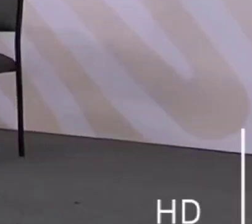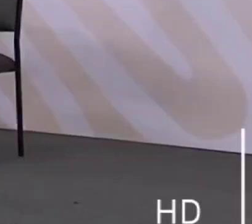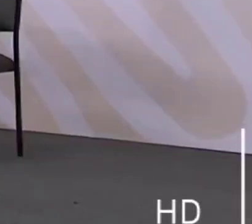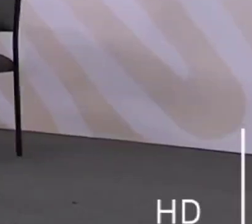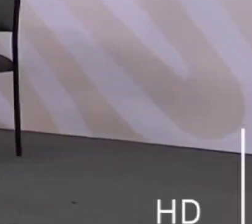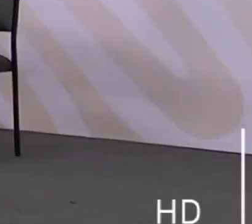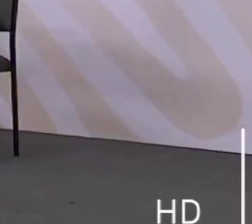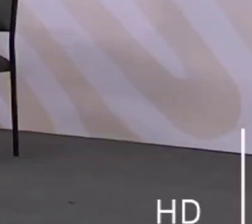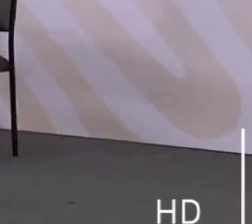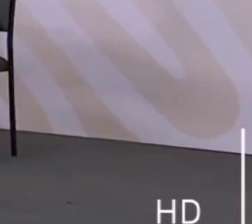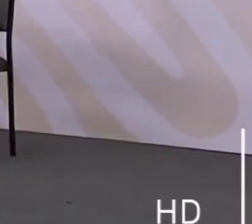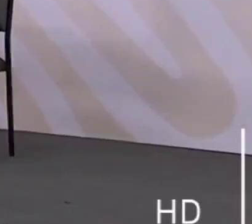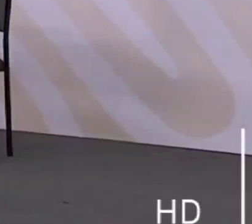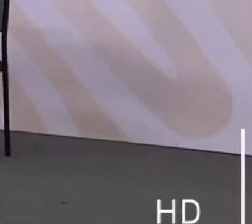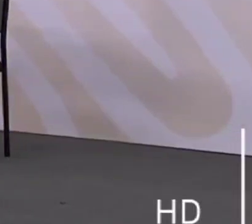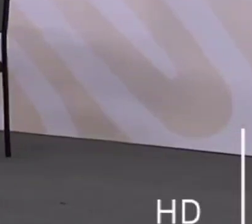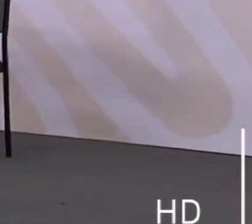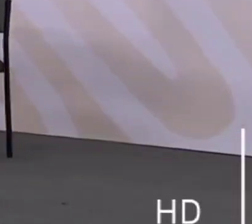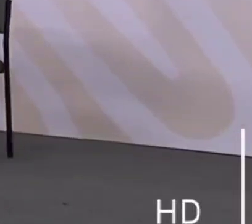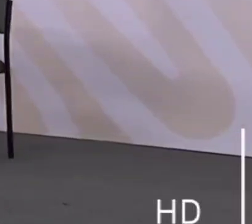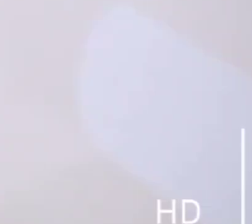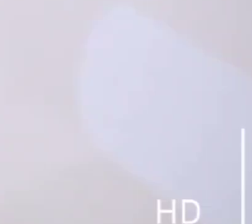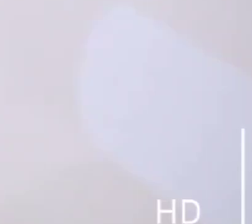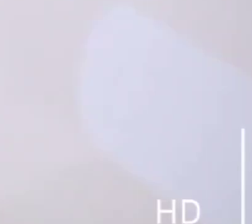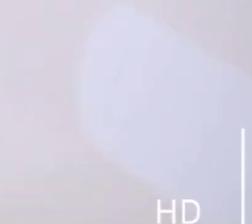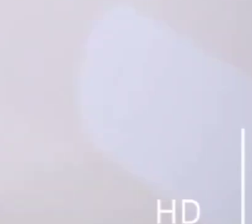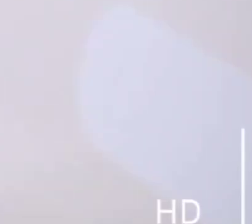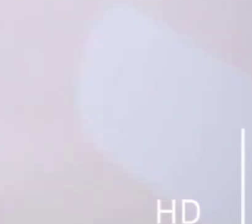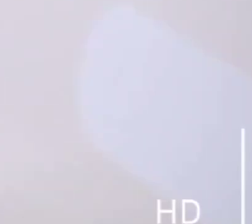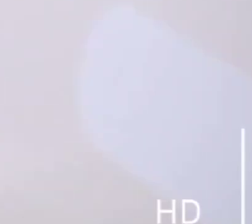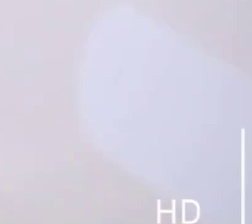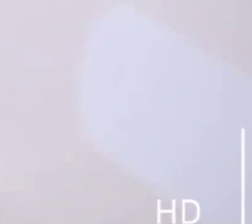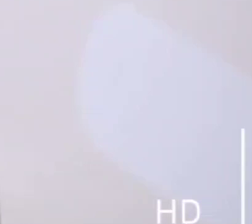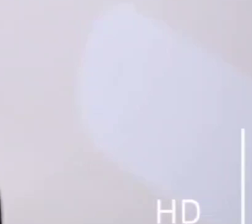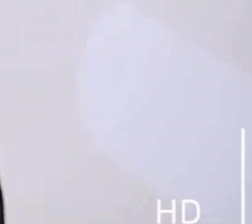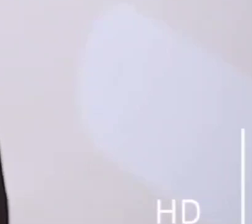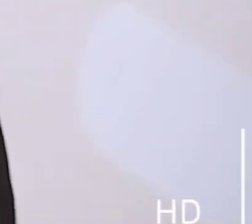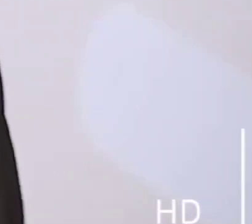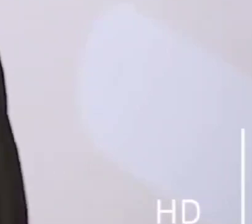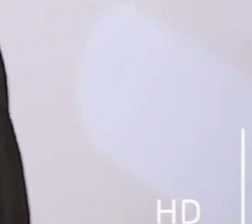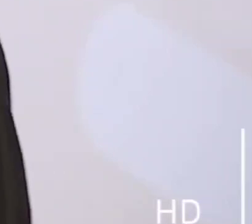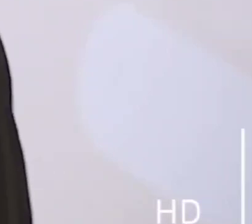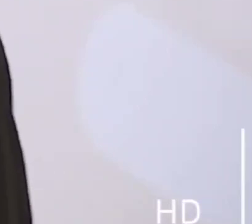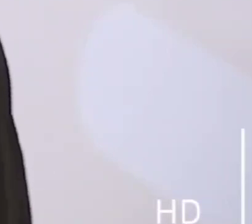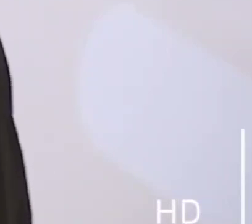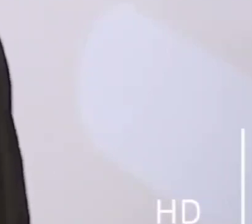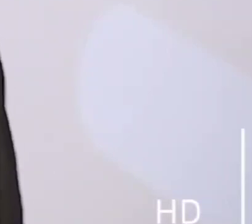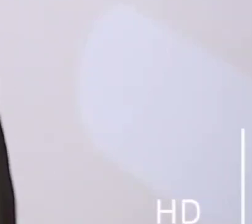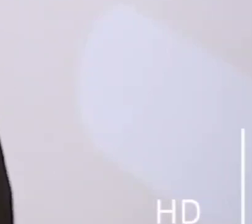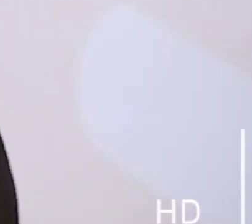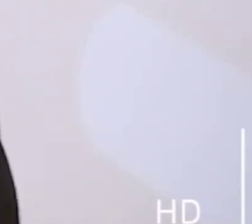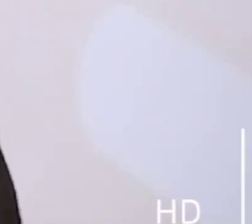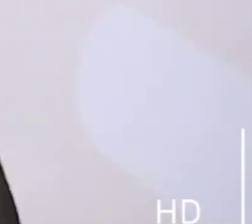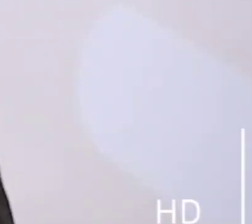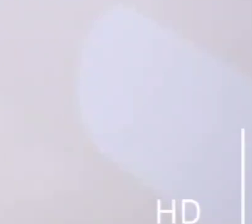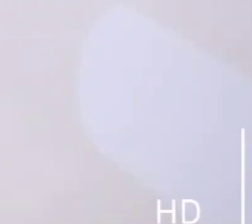Estados Unidos Mexicanos, licenciado Andrés Manuel López Obrador.